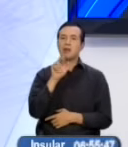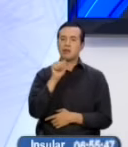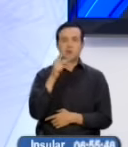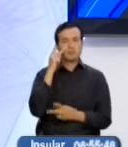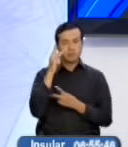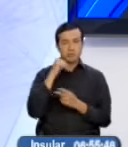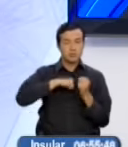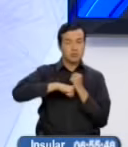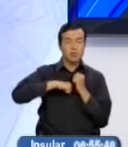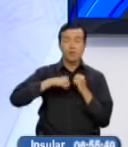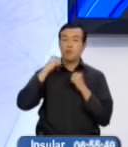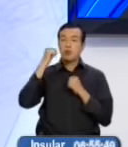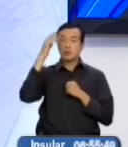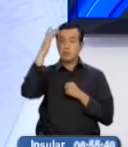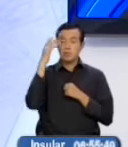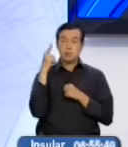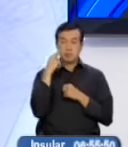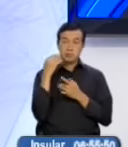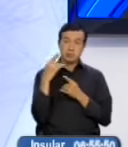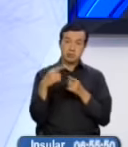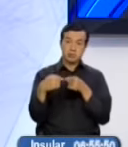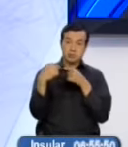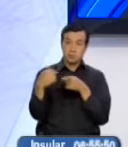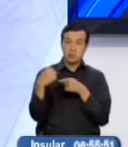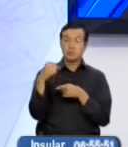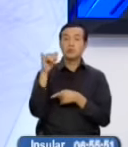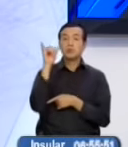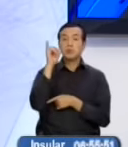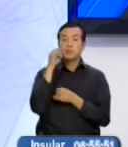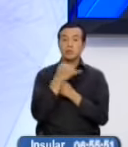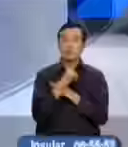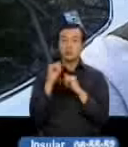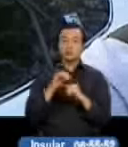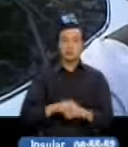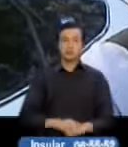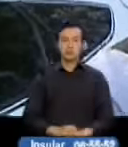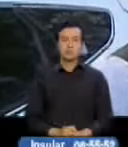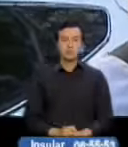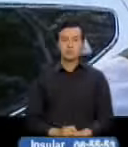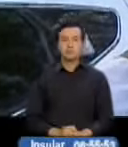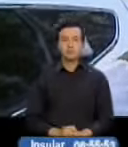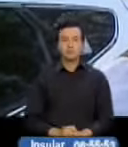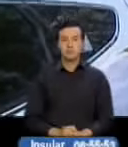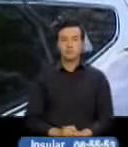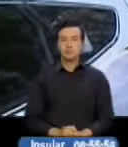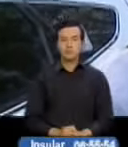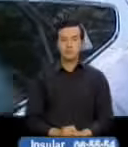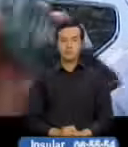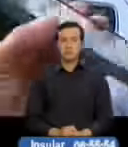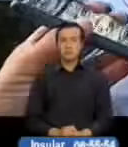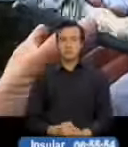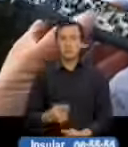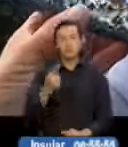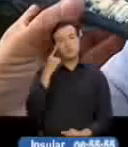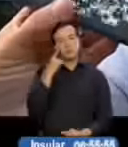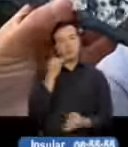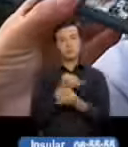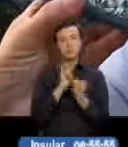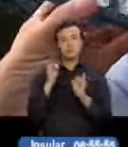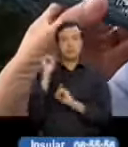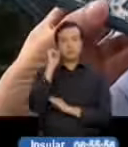goleada frente a Fuerza Amarilla y esperando el choque frente a los de Sangolquí. Ya viendo lo que es Independiente del